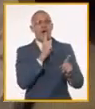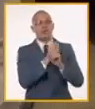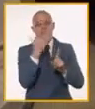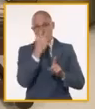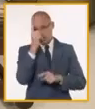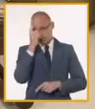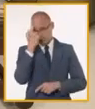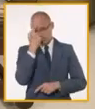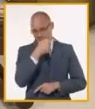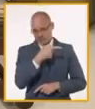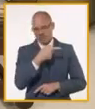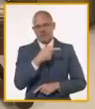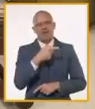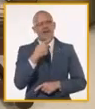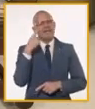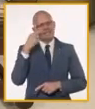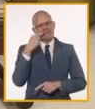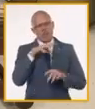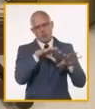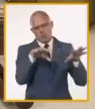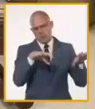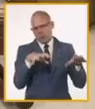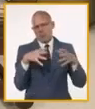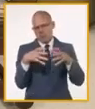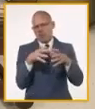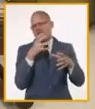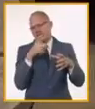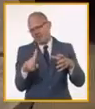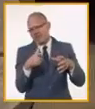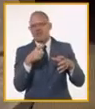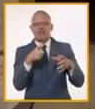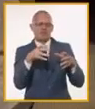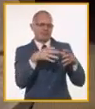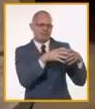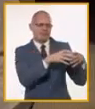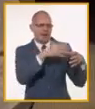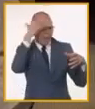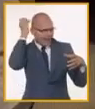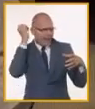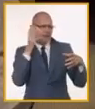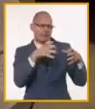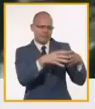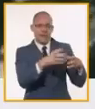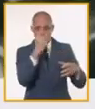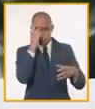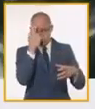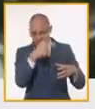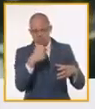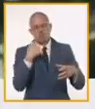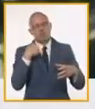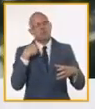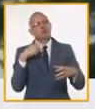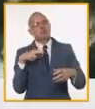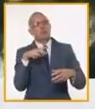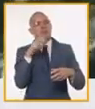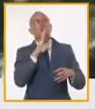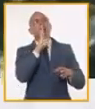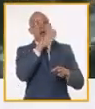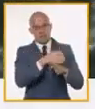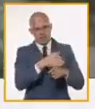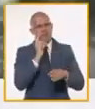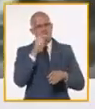está en el hombrito. En el hombrito, el Che andaba por esa zona, y yo entro por ahí, bueno, y ahí fue que me